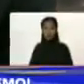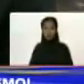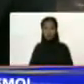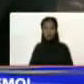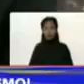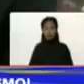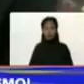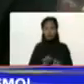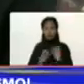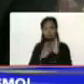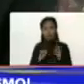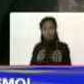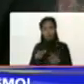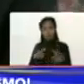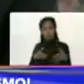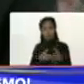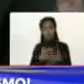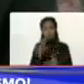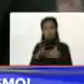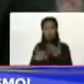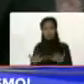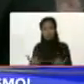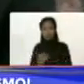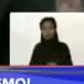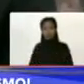mucho para esta liberación.